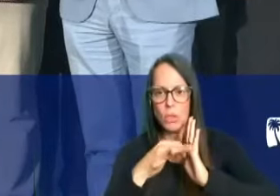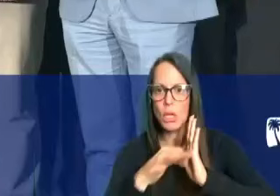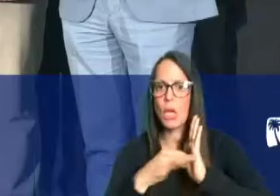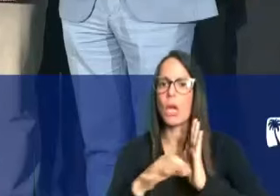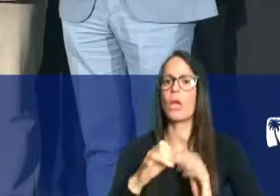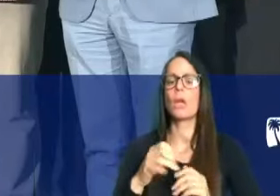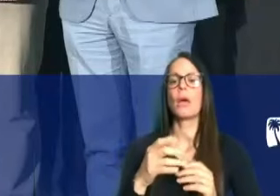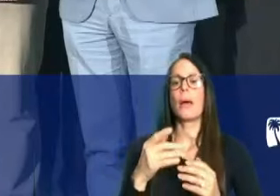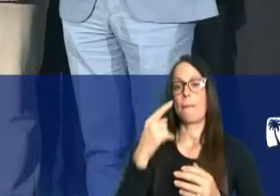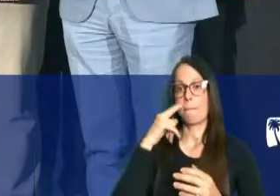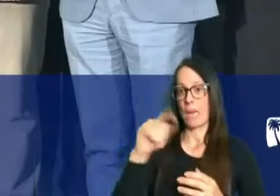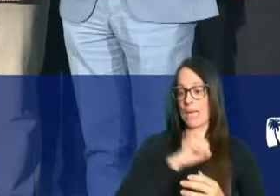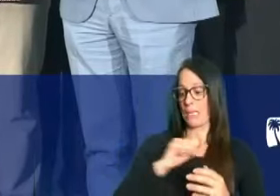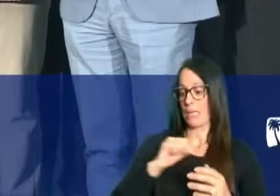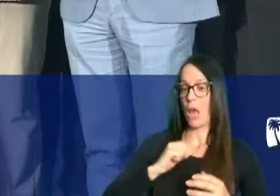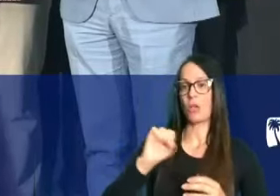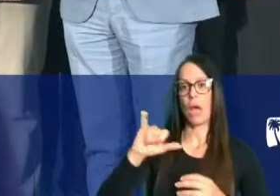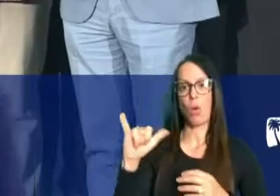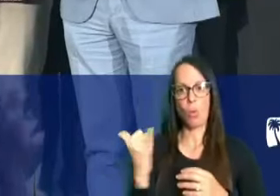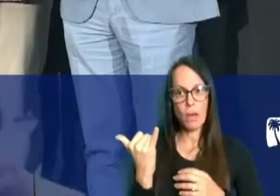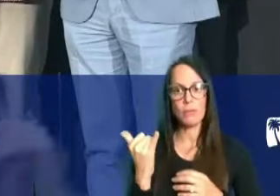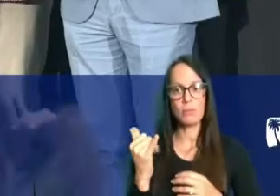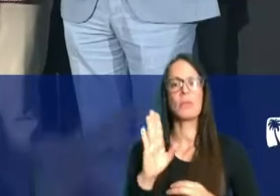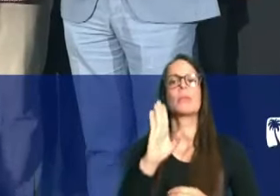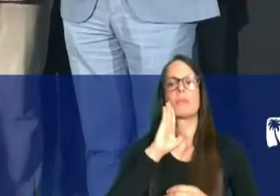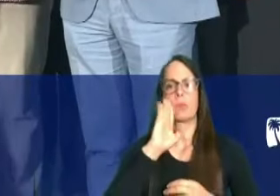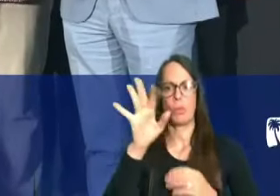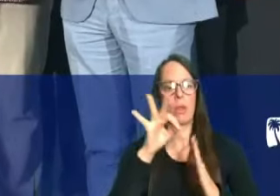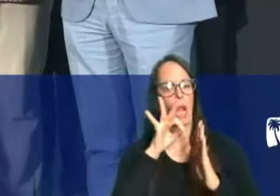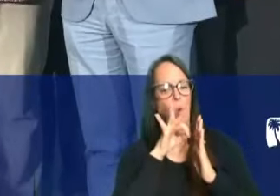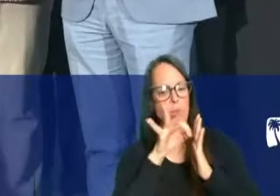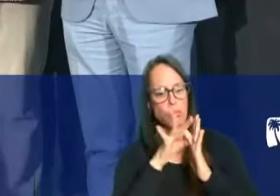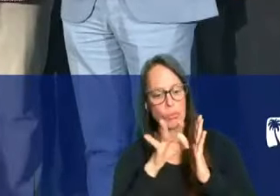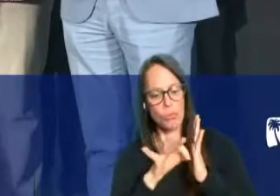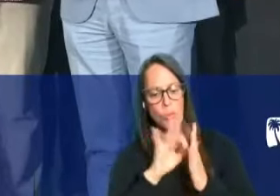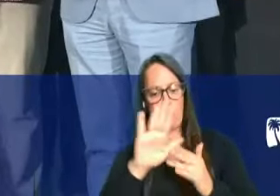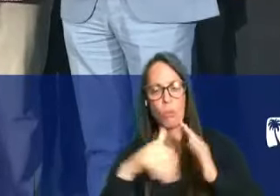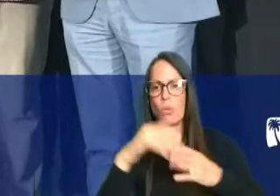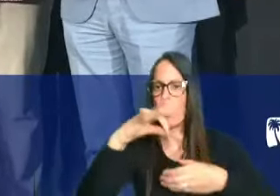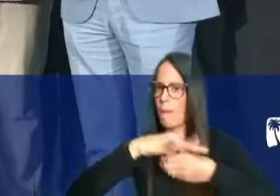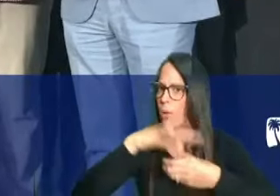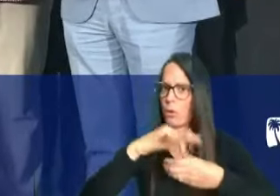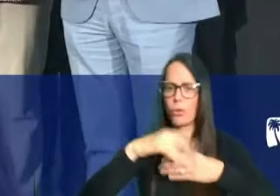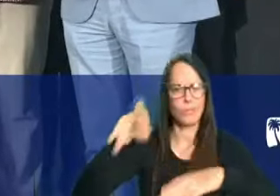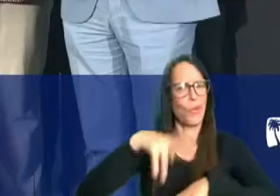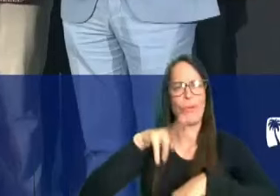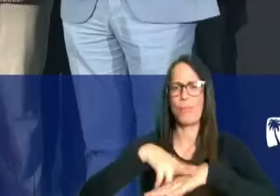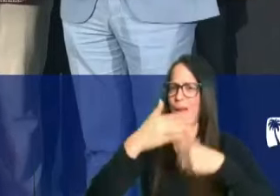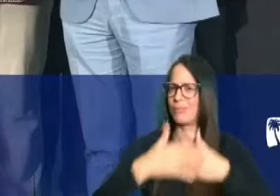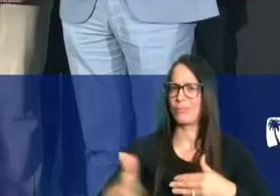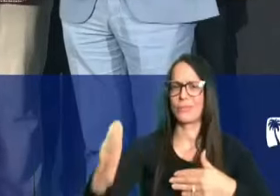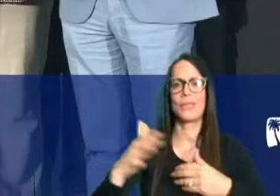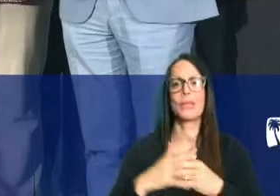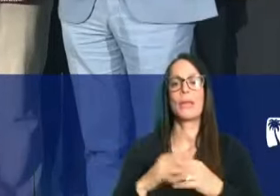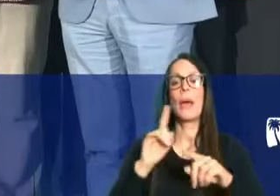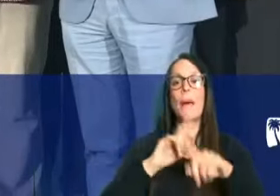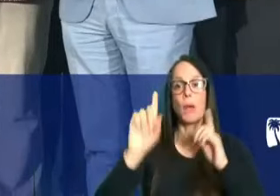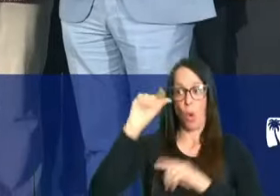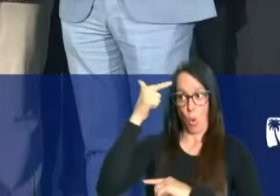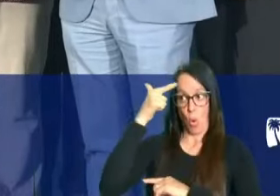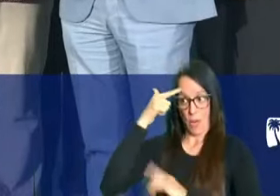Juan eh Y se contará se contarán todos los votos como siempre ha ocurrido la gran diferencia es que aquí el gobierno no es el que cuenta